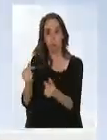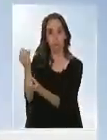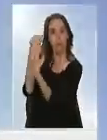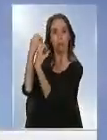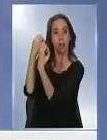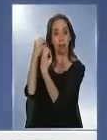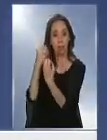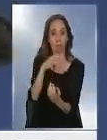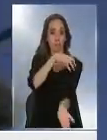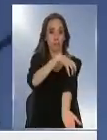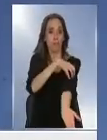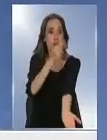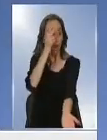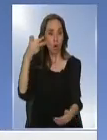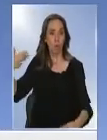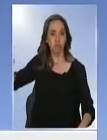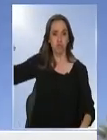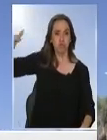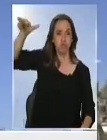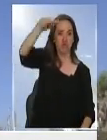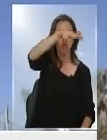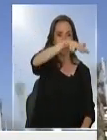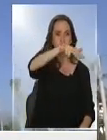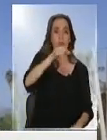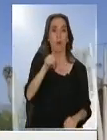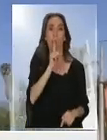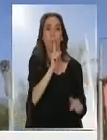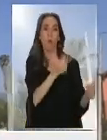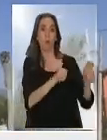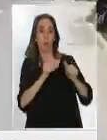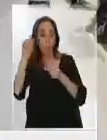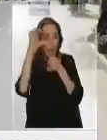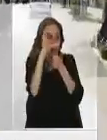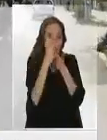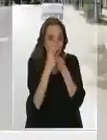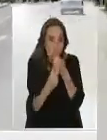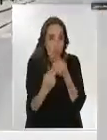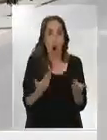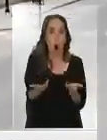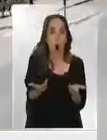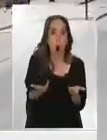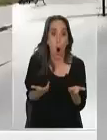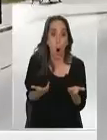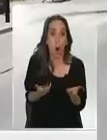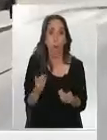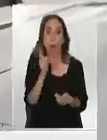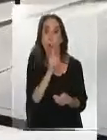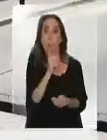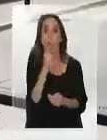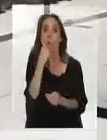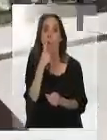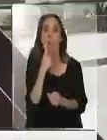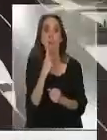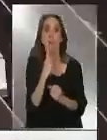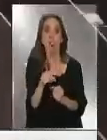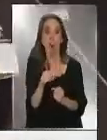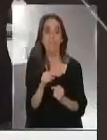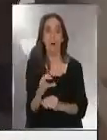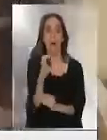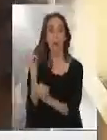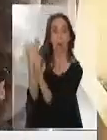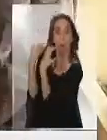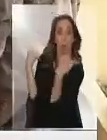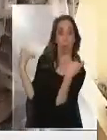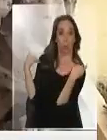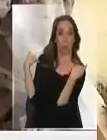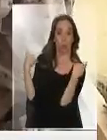Llegamos a la región de Coquimbo para sumarnos a este último desafío. Vivir en carne propia la última prueba del curso que se transformará